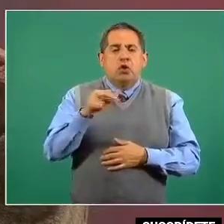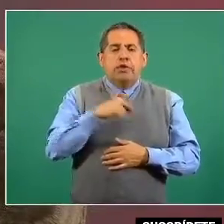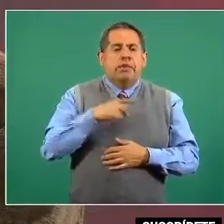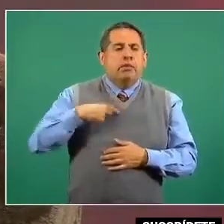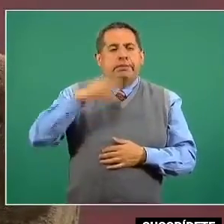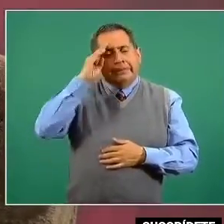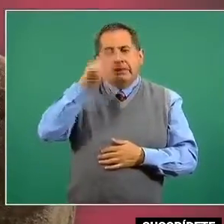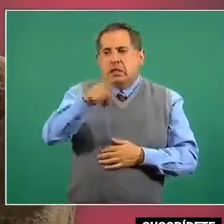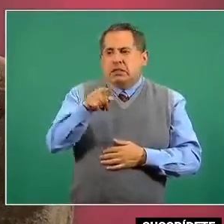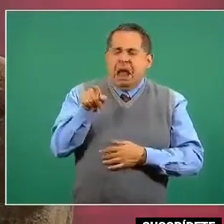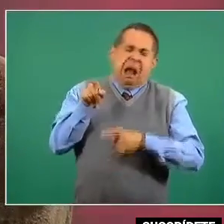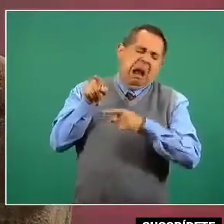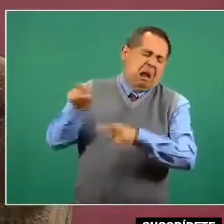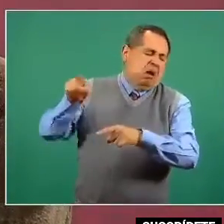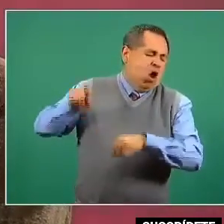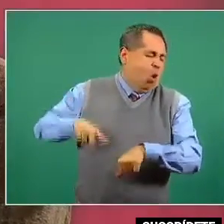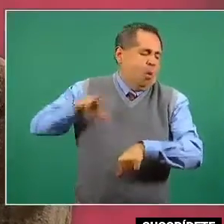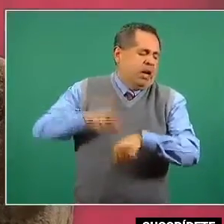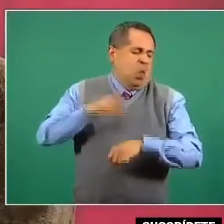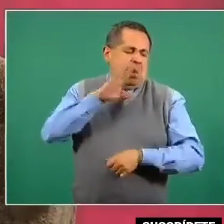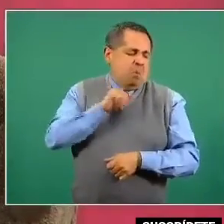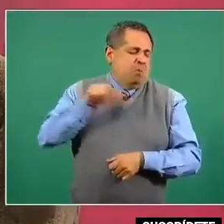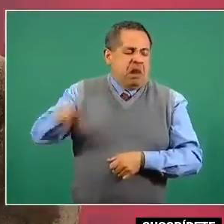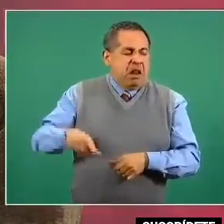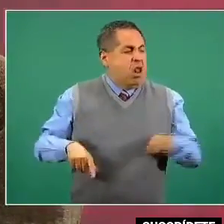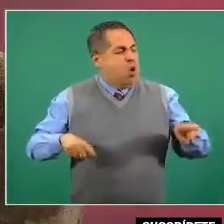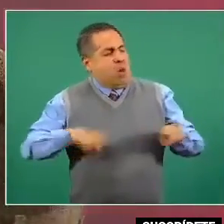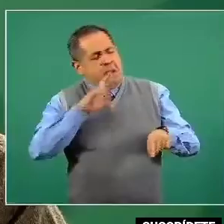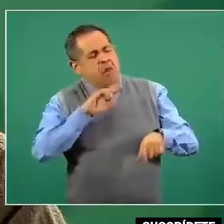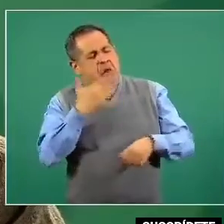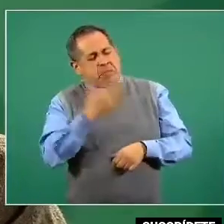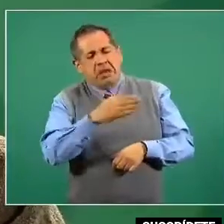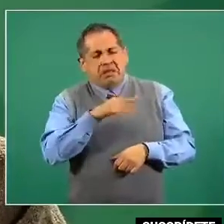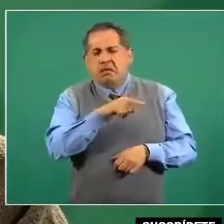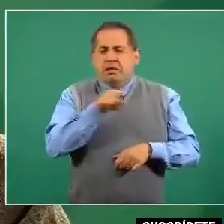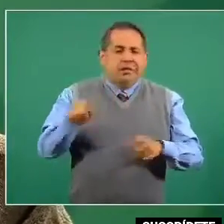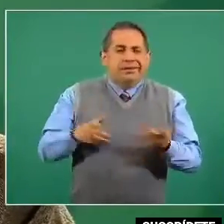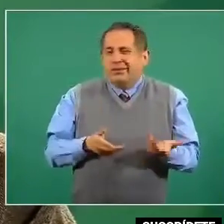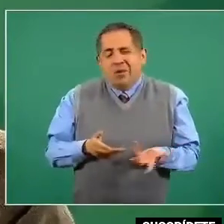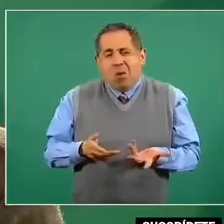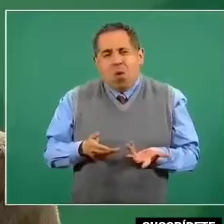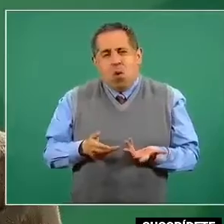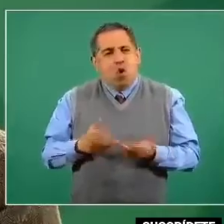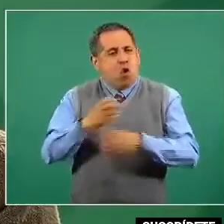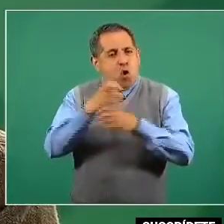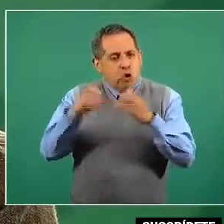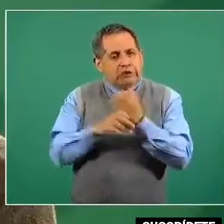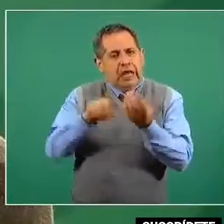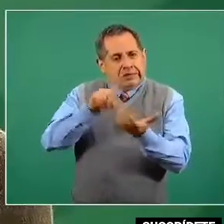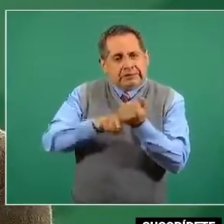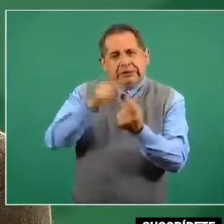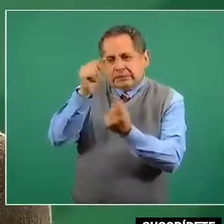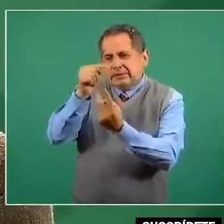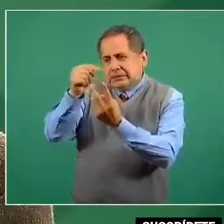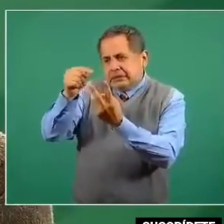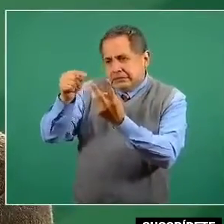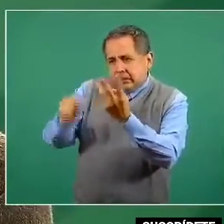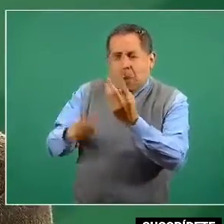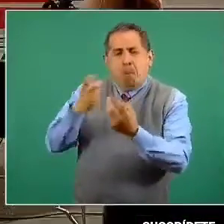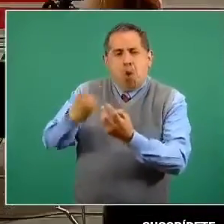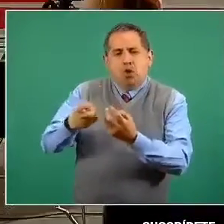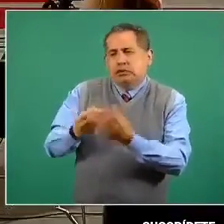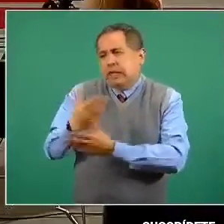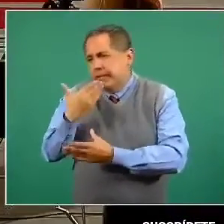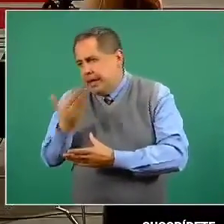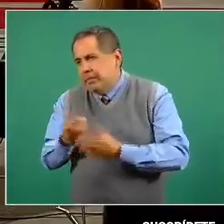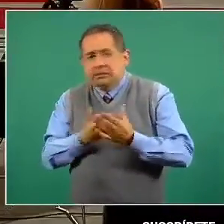mala calidad del control, como si fuera solamente atribuible a decisiones de los gobiernos estatales.